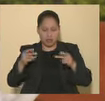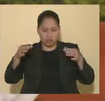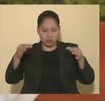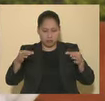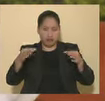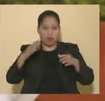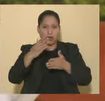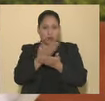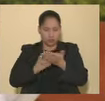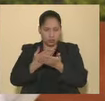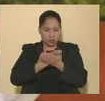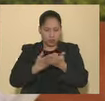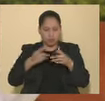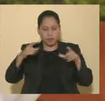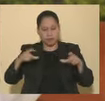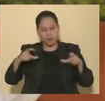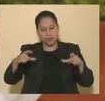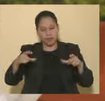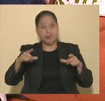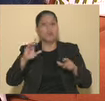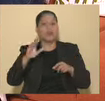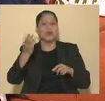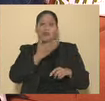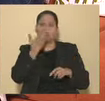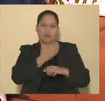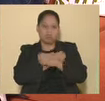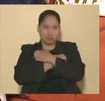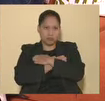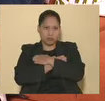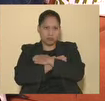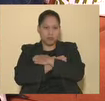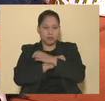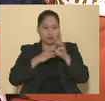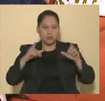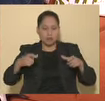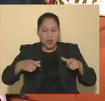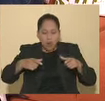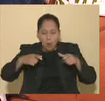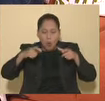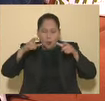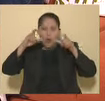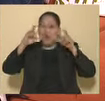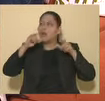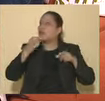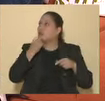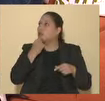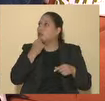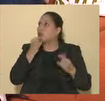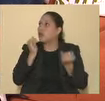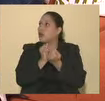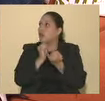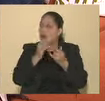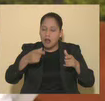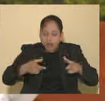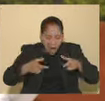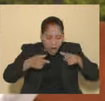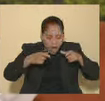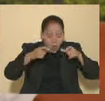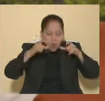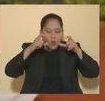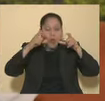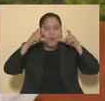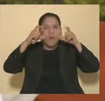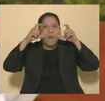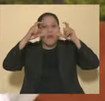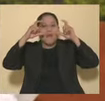de sopa en las normas de educación y se lo empina, los niños se lo empiezan a empinar. Es verdad. Pero